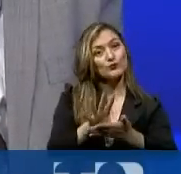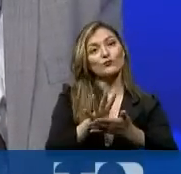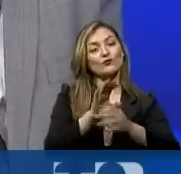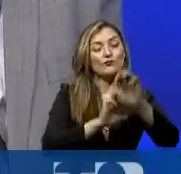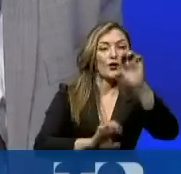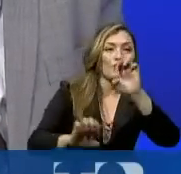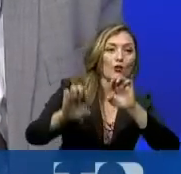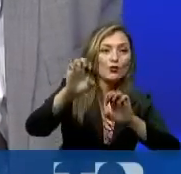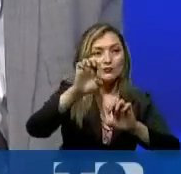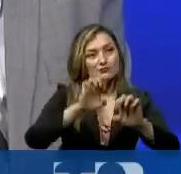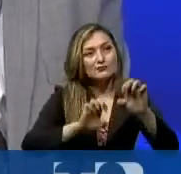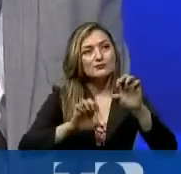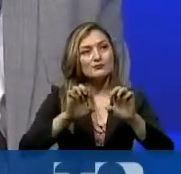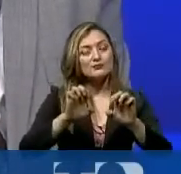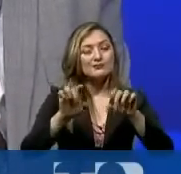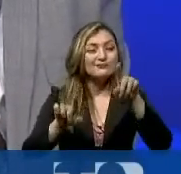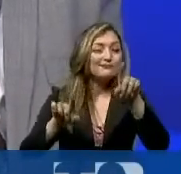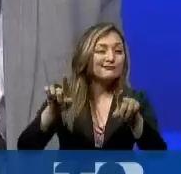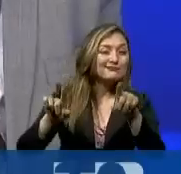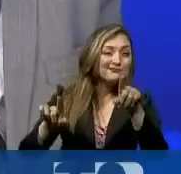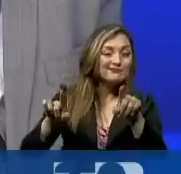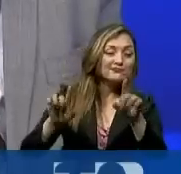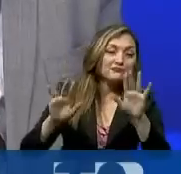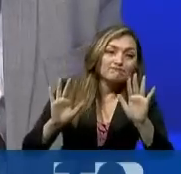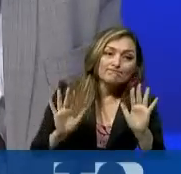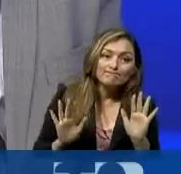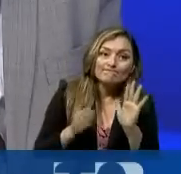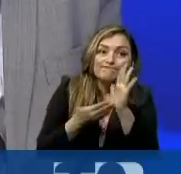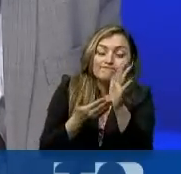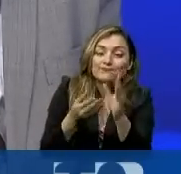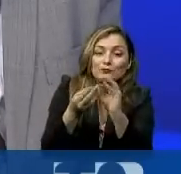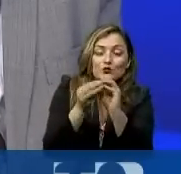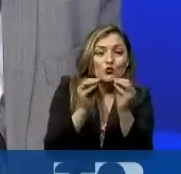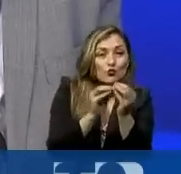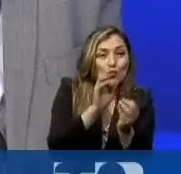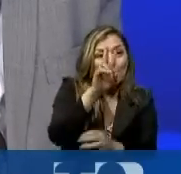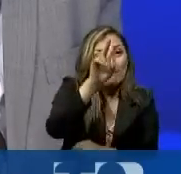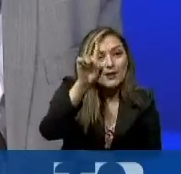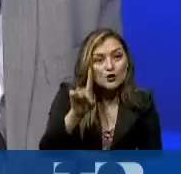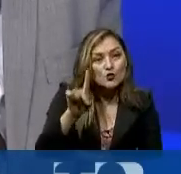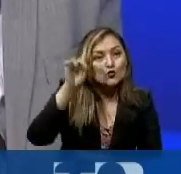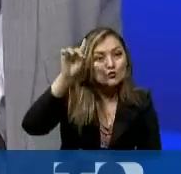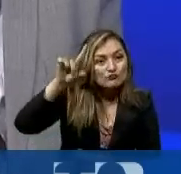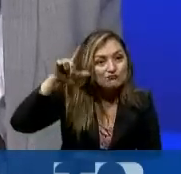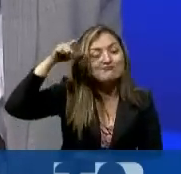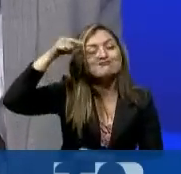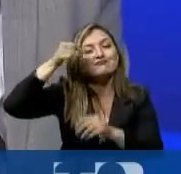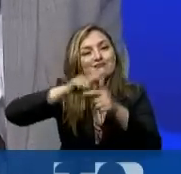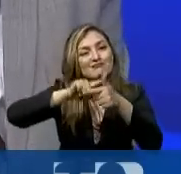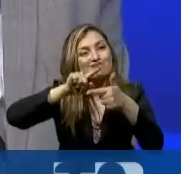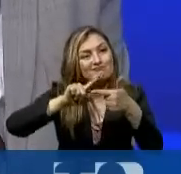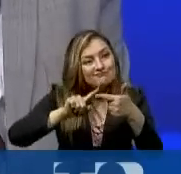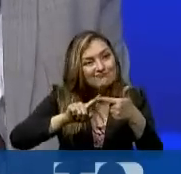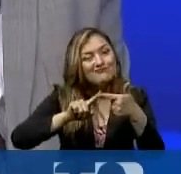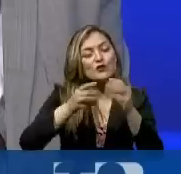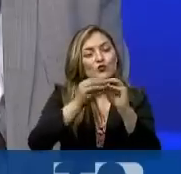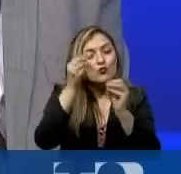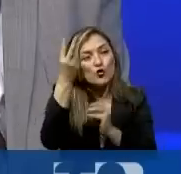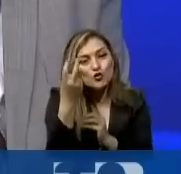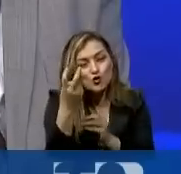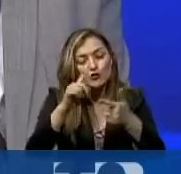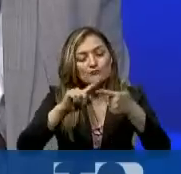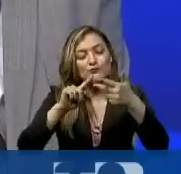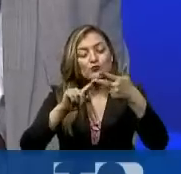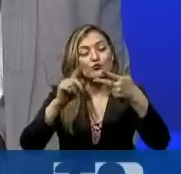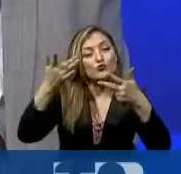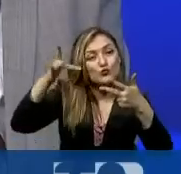de que por alguna parte de esa asamblea también, por ejemplo, la bancada oficialista, desde el mismo gobierno, hay una facción de Izquierda Democrática, de Pachacutic, que dicen